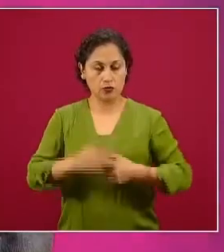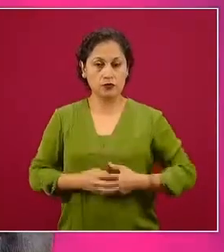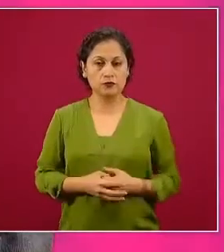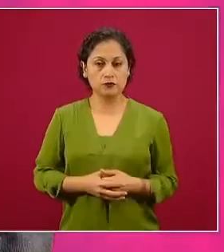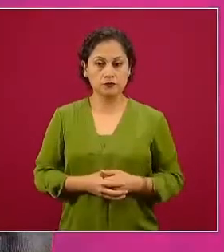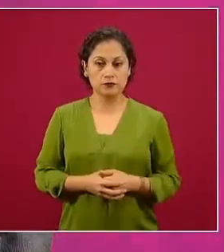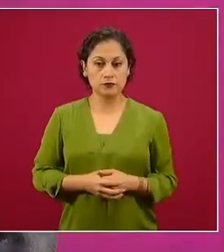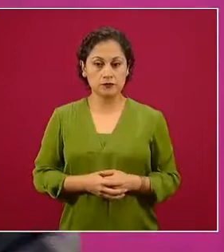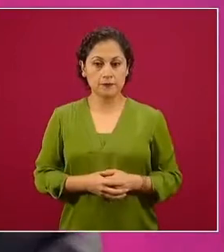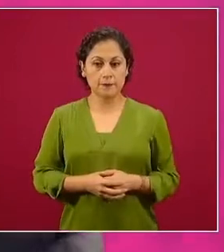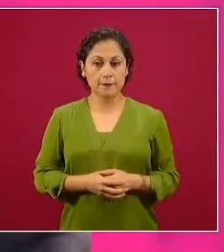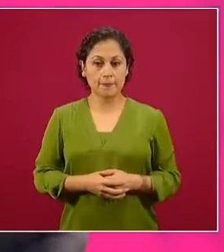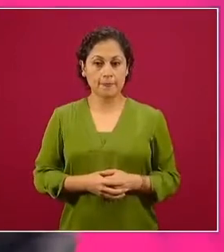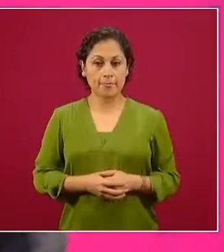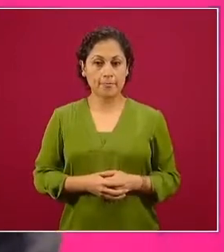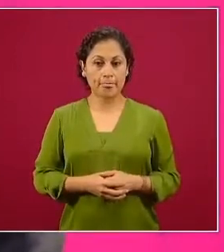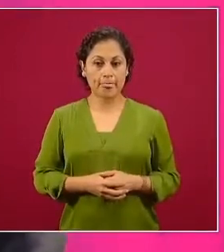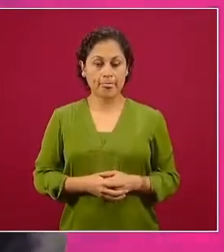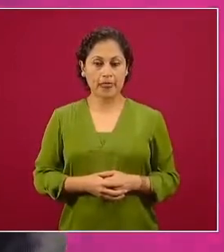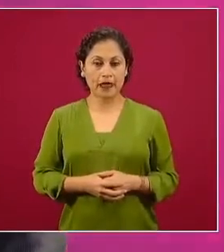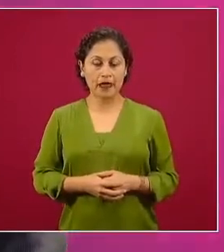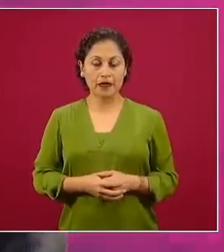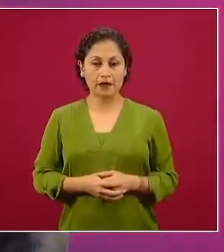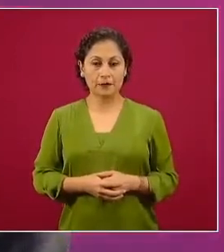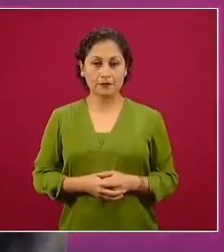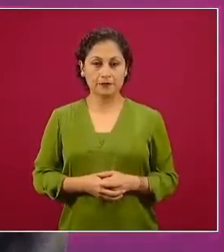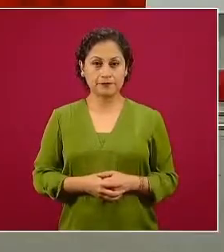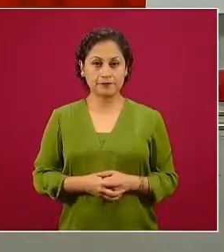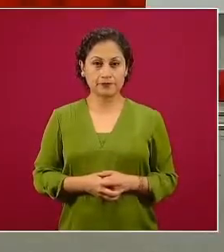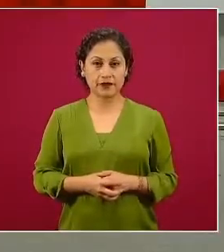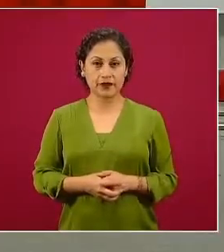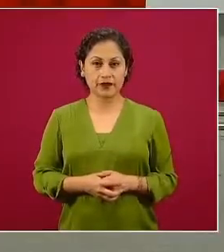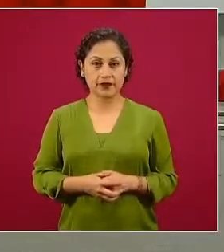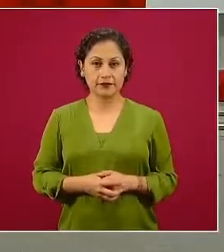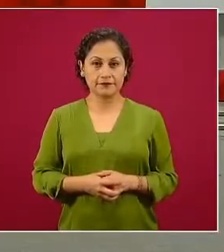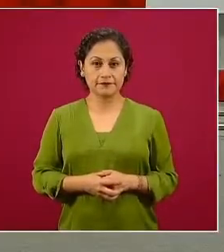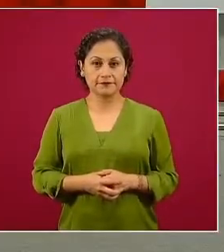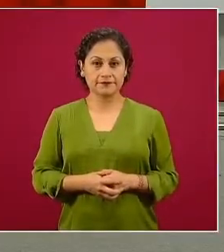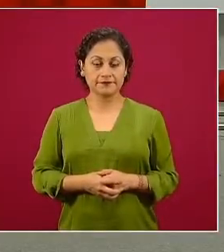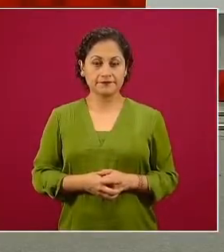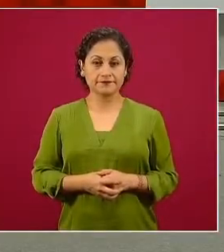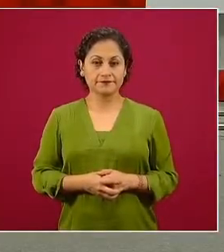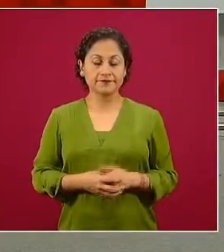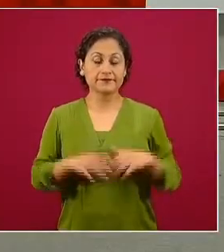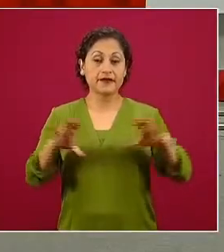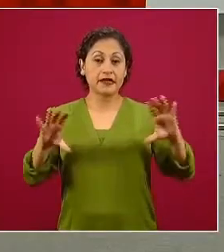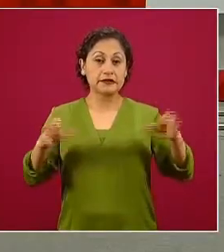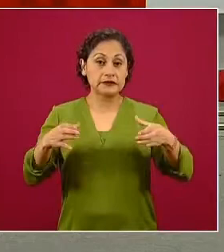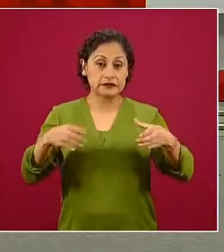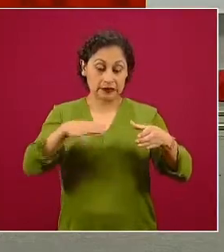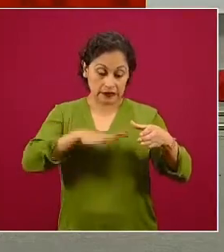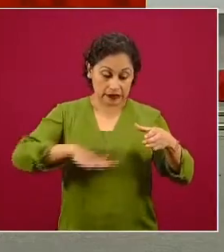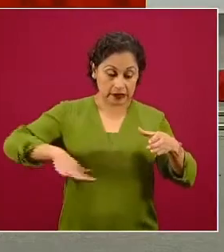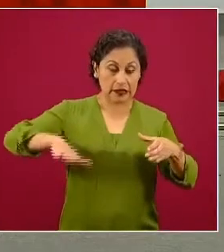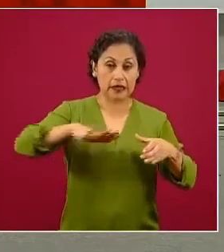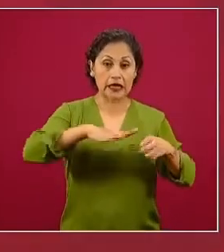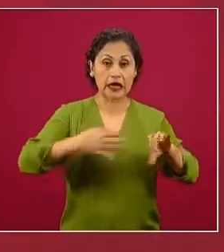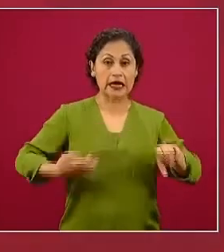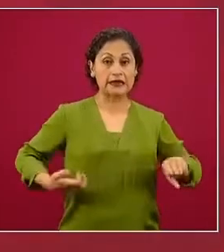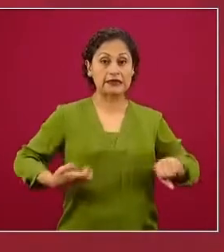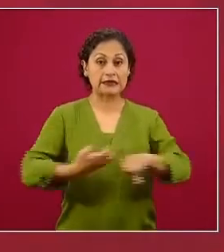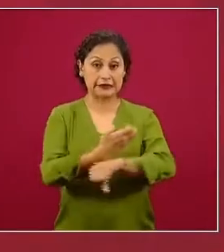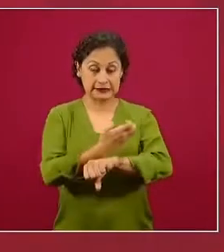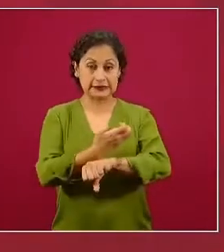la difícil decisión de balancear el bienestar social, que depende